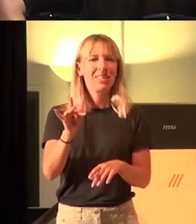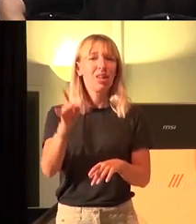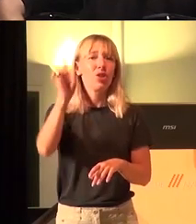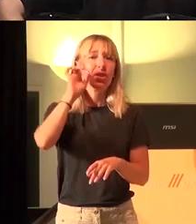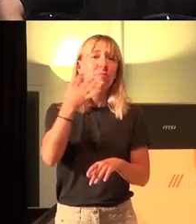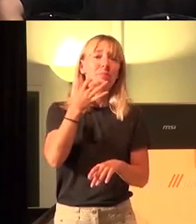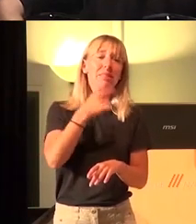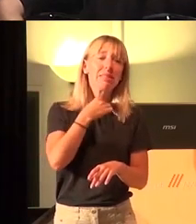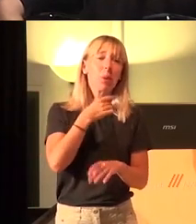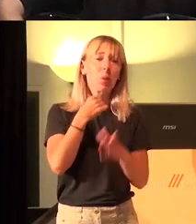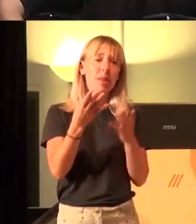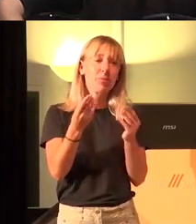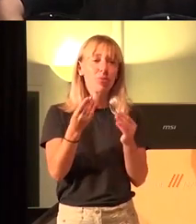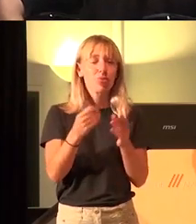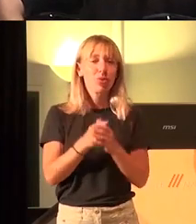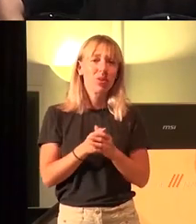sabemos si nos gusta demasiado.